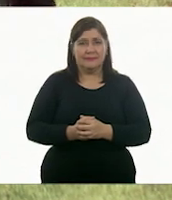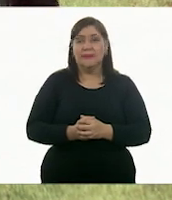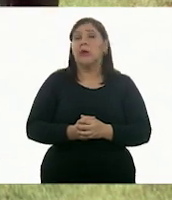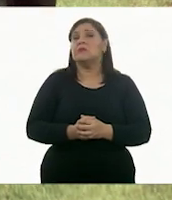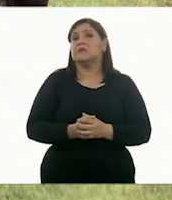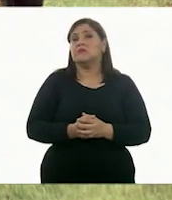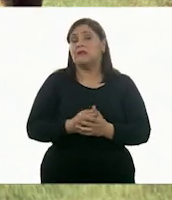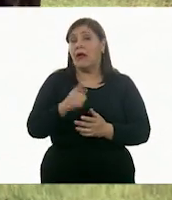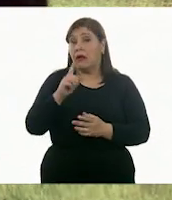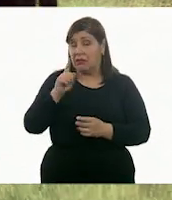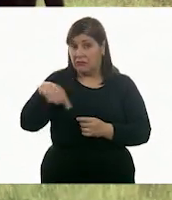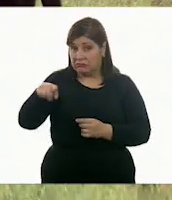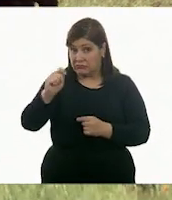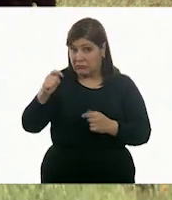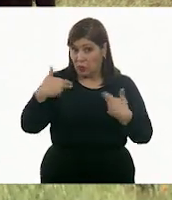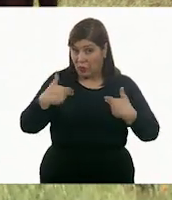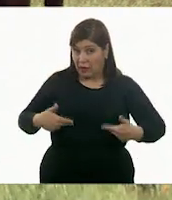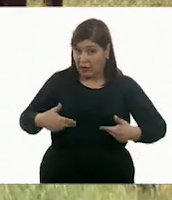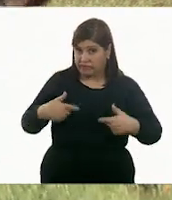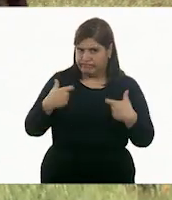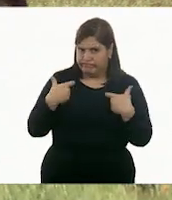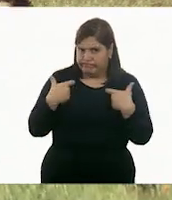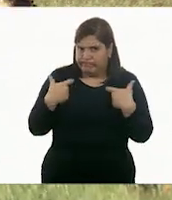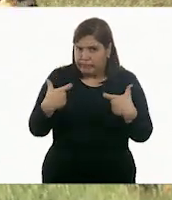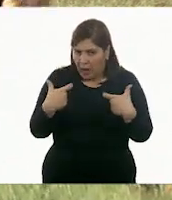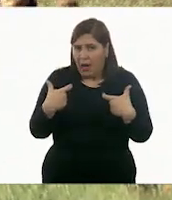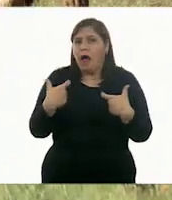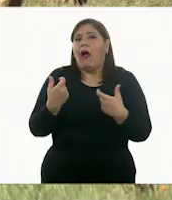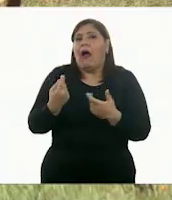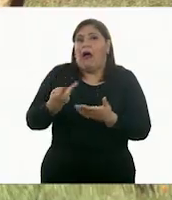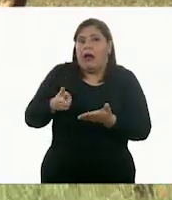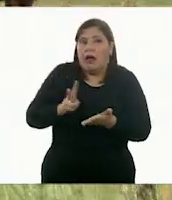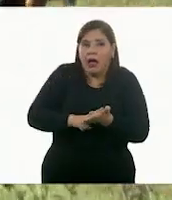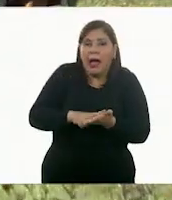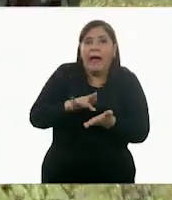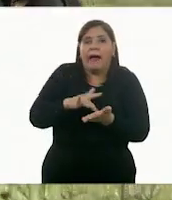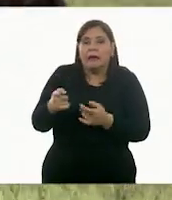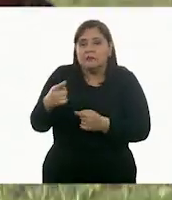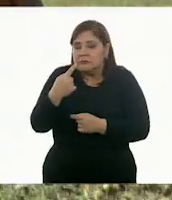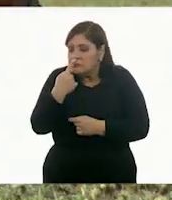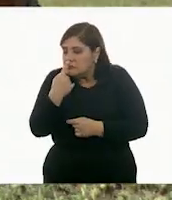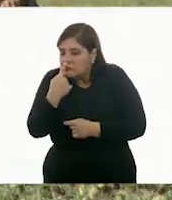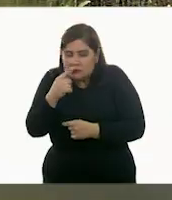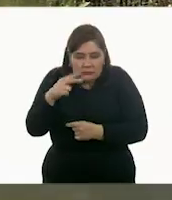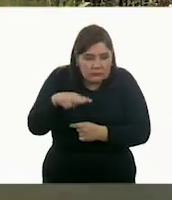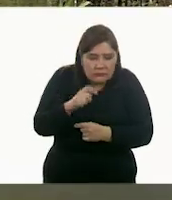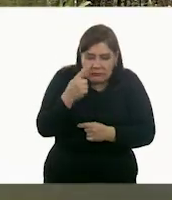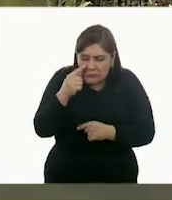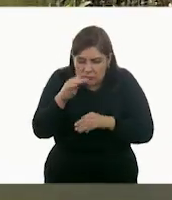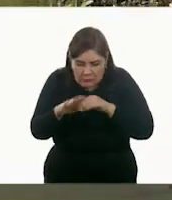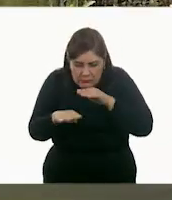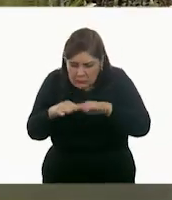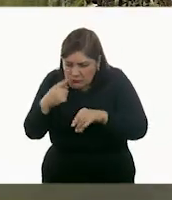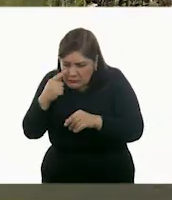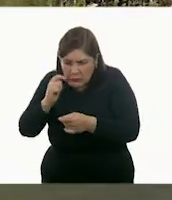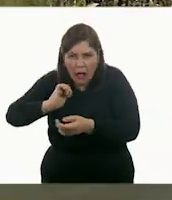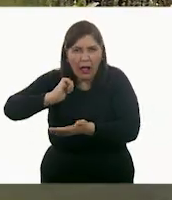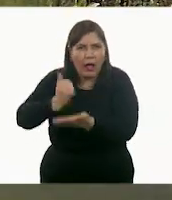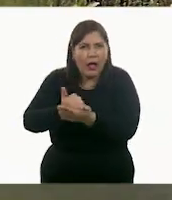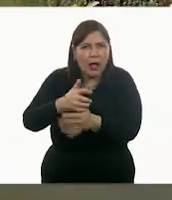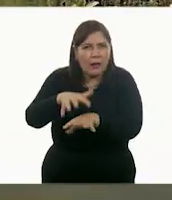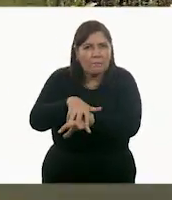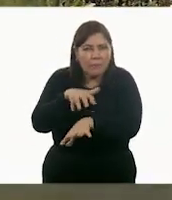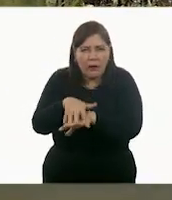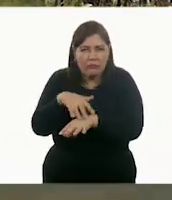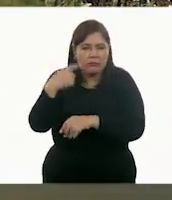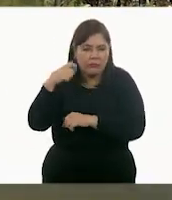Además de ser fuertes, los humanos fueron capaces de rastrear las huellas de sus presas durante horas y de